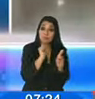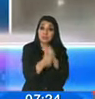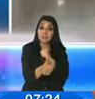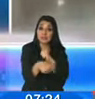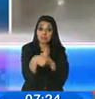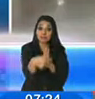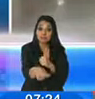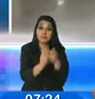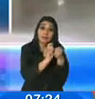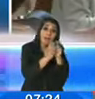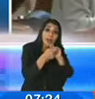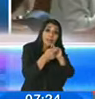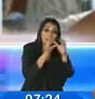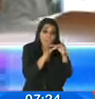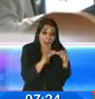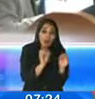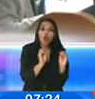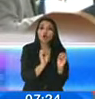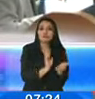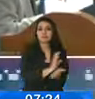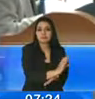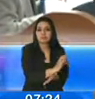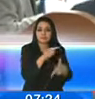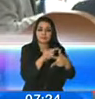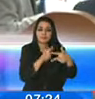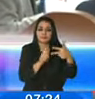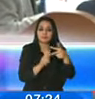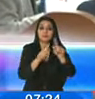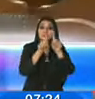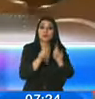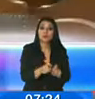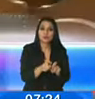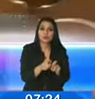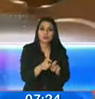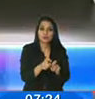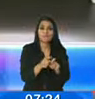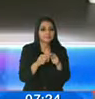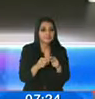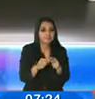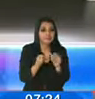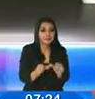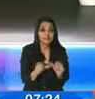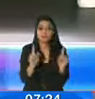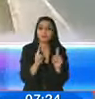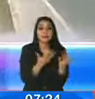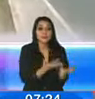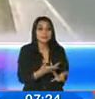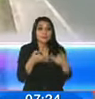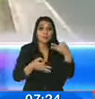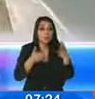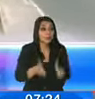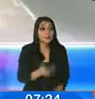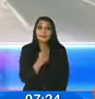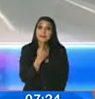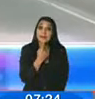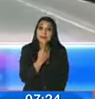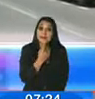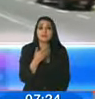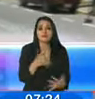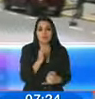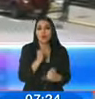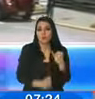ser modificadas o rechazadas. Por tanto, Berito, esas preguntas todavía no están en piedra. Hay que esperar a ver qué dicen los jueces para saber finalmente